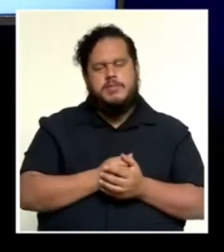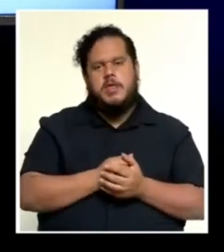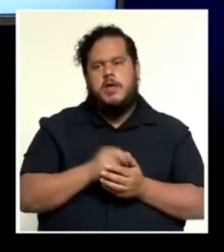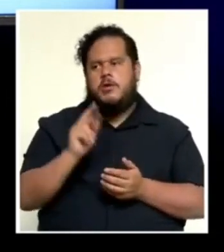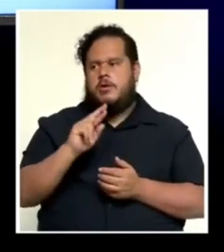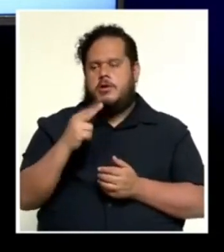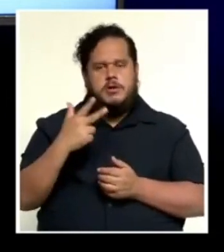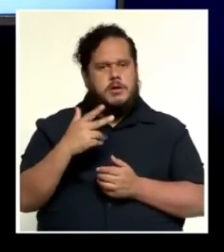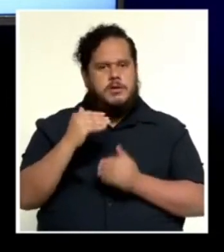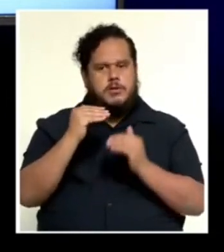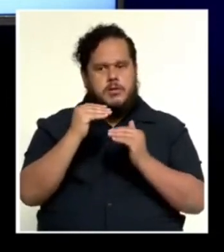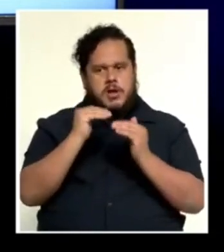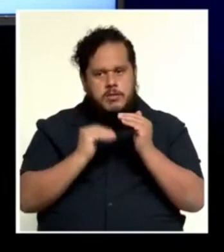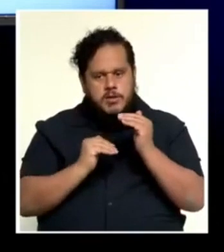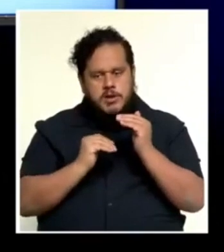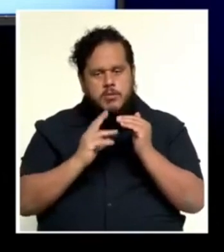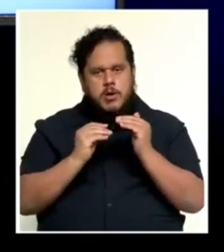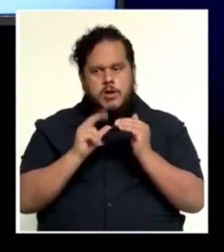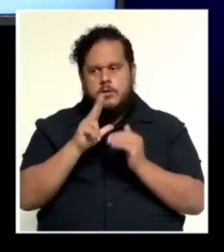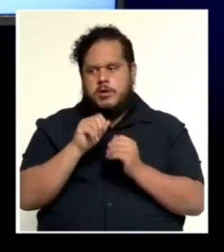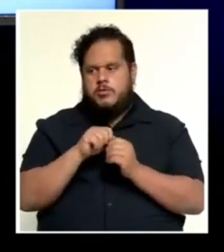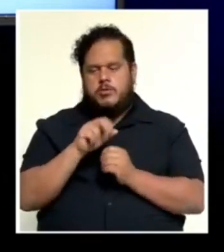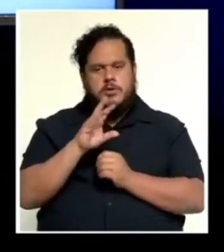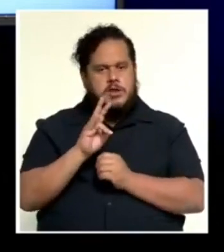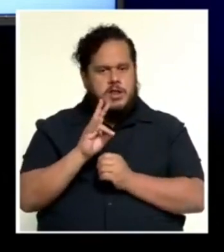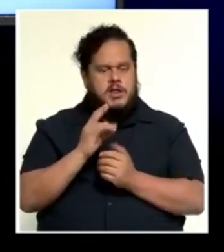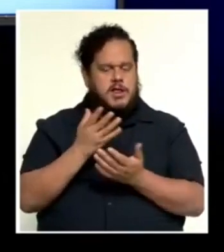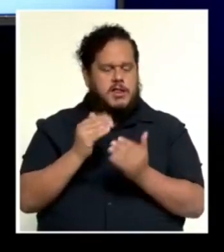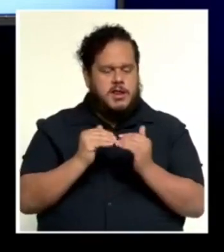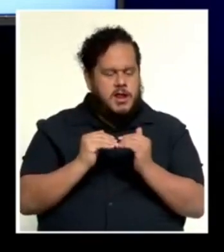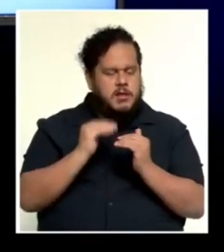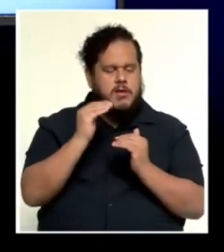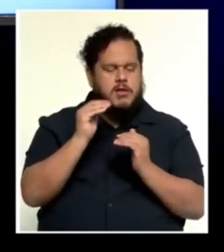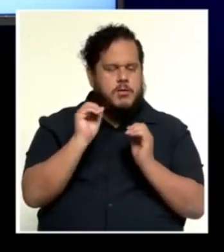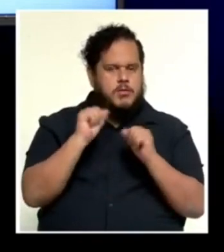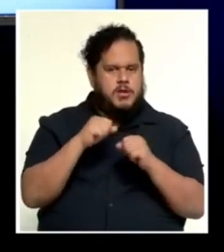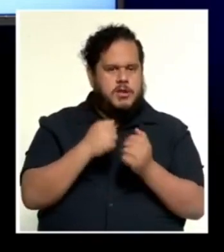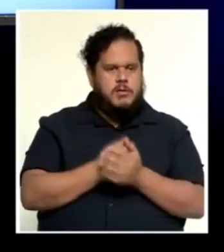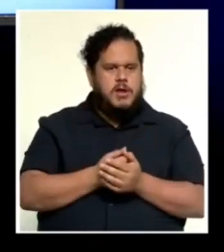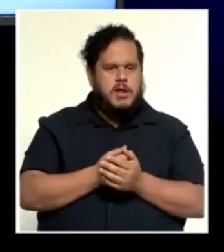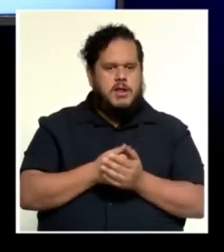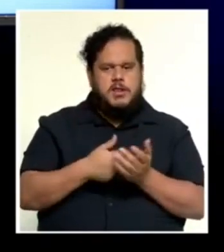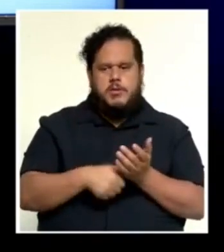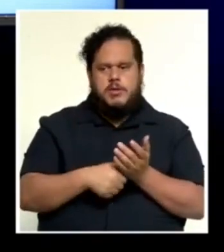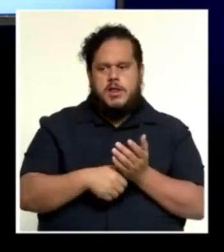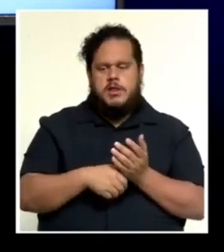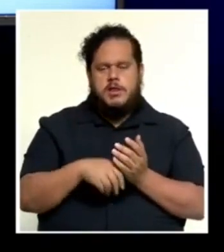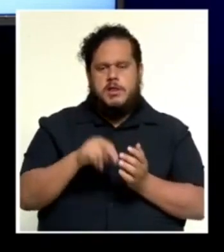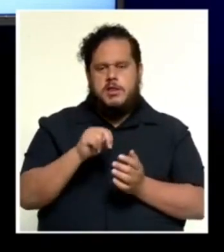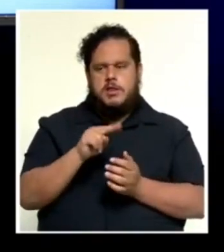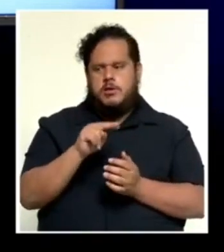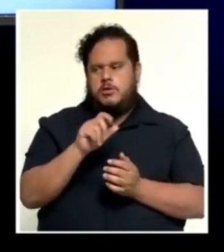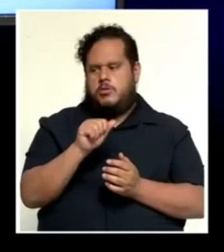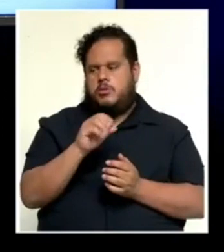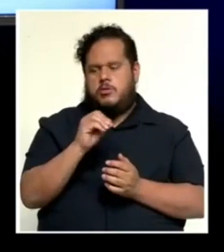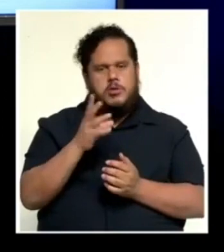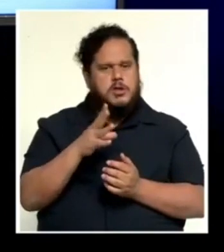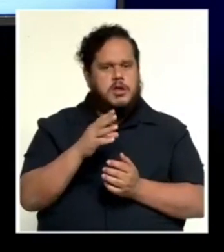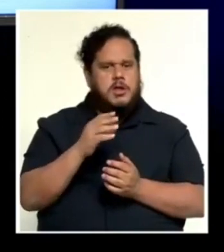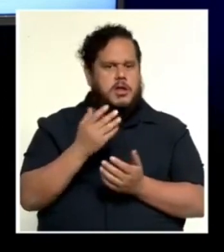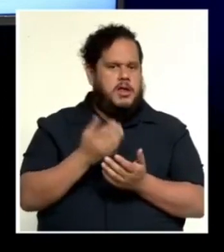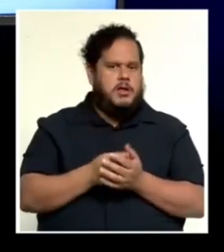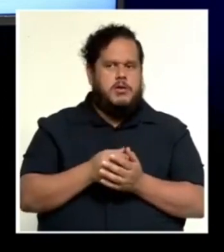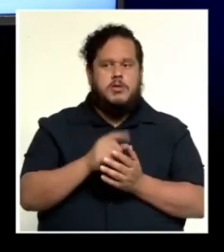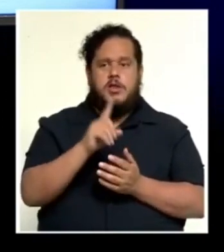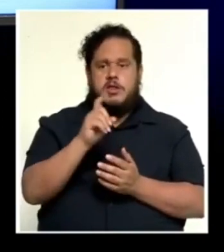Rodrigo Chávez con el mínimo y un 3.7 que sería el máximo posible de votantes nulos y blancos, da 100.3. No